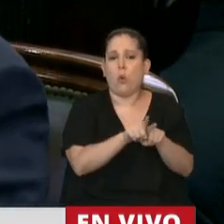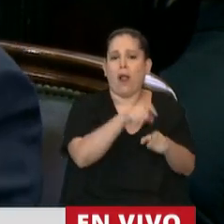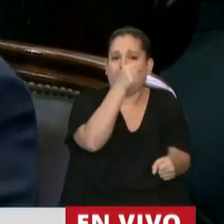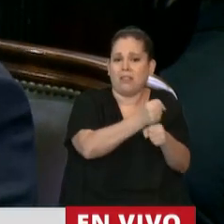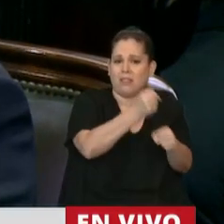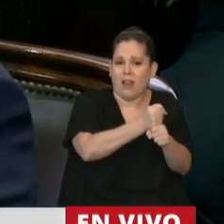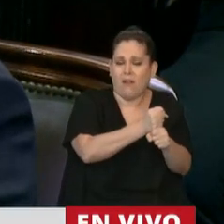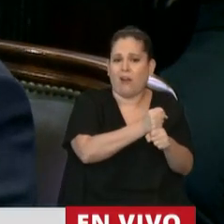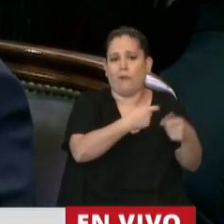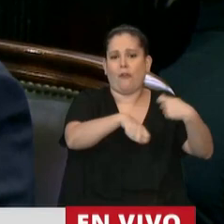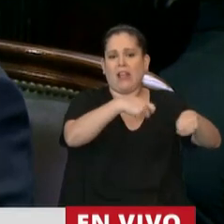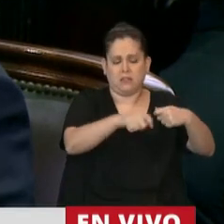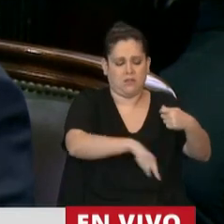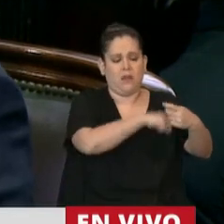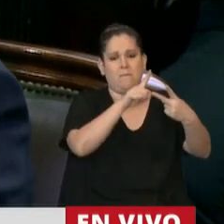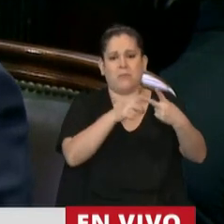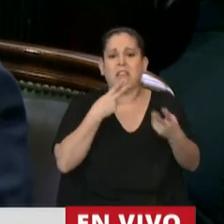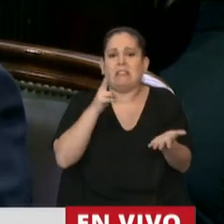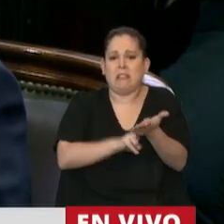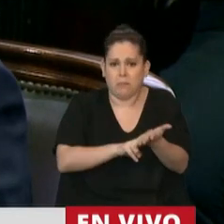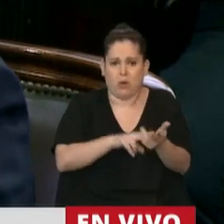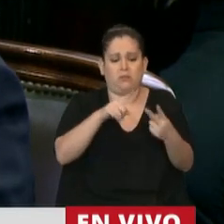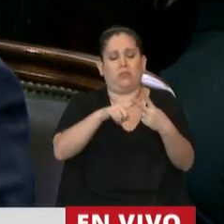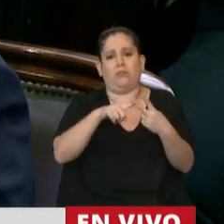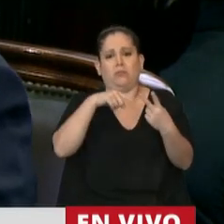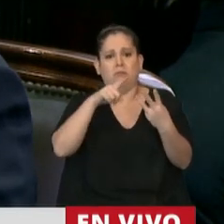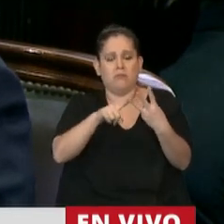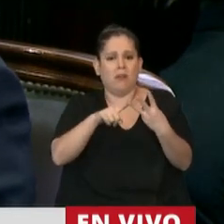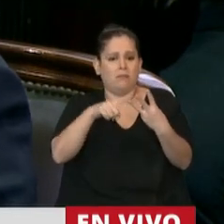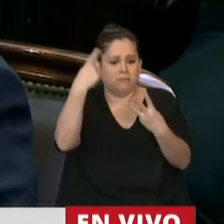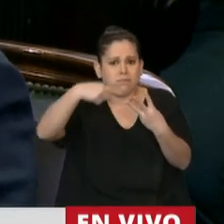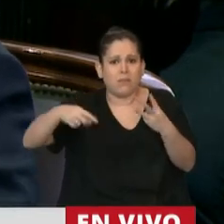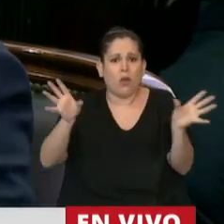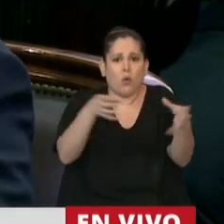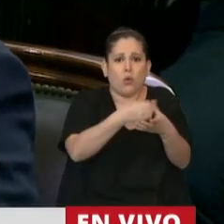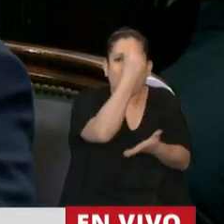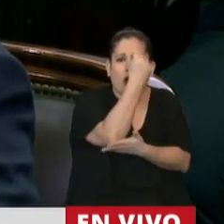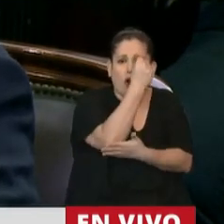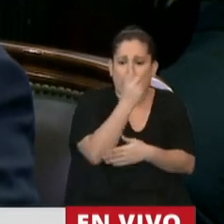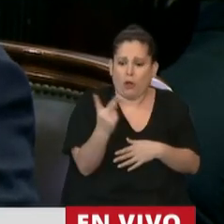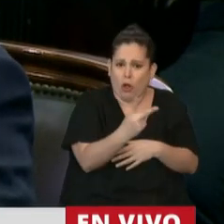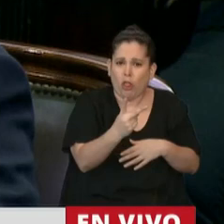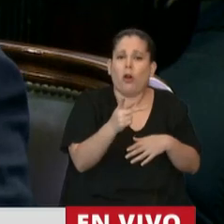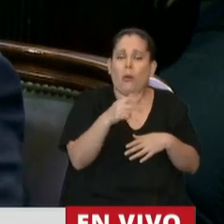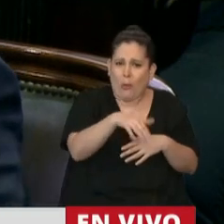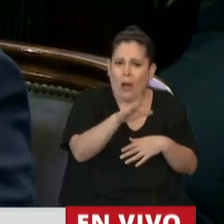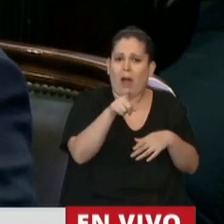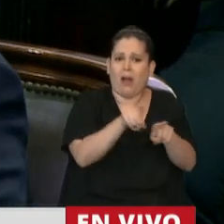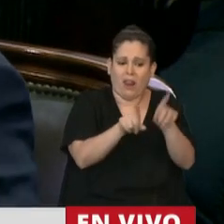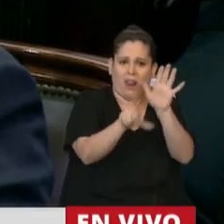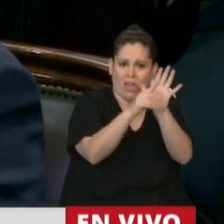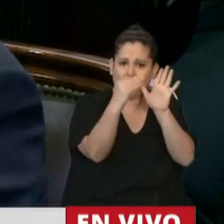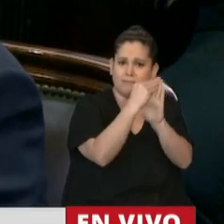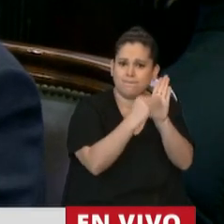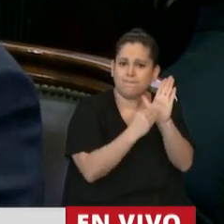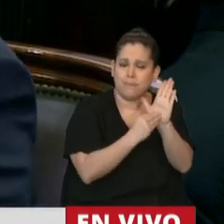la reforma tributaria, tan solo en favor de estos grandes grupos económicos que se van a ver plasmados en estas leyes que hoy